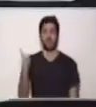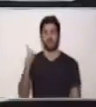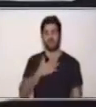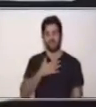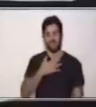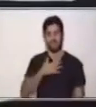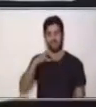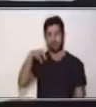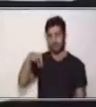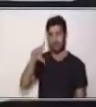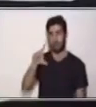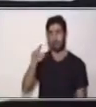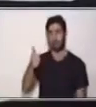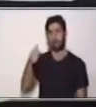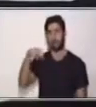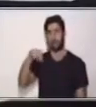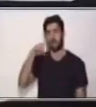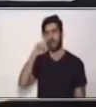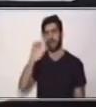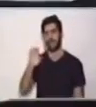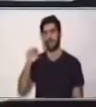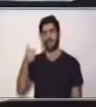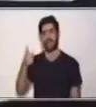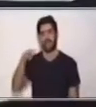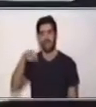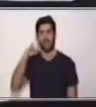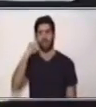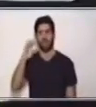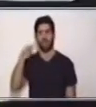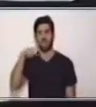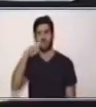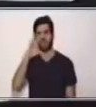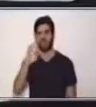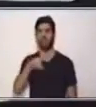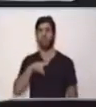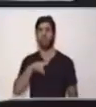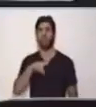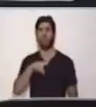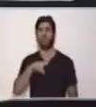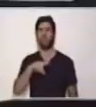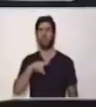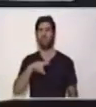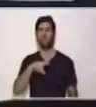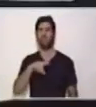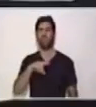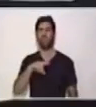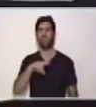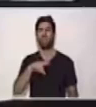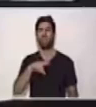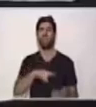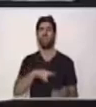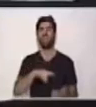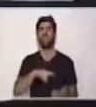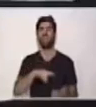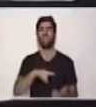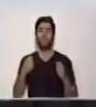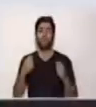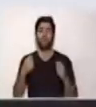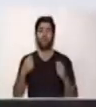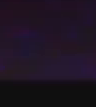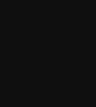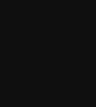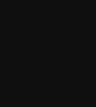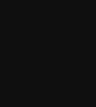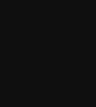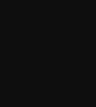planteamiento. Eso va a ser siempre básico. Esto no lo tenemos nosotros de trabajar, una